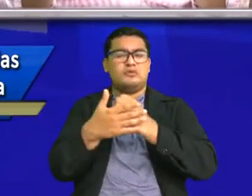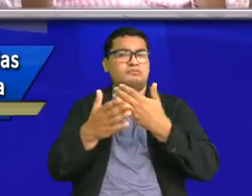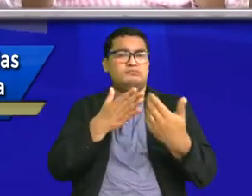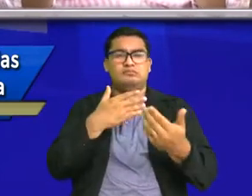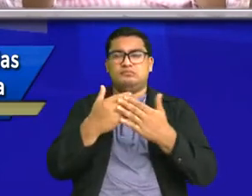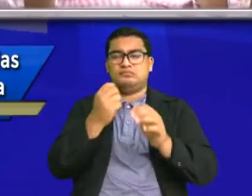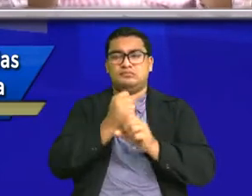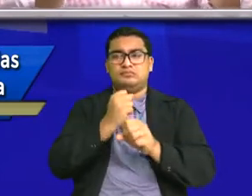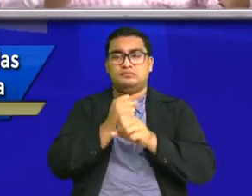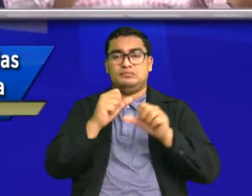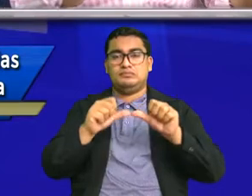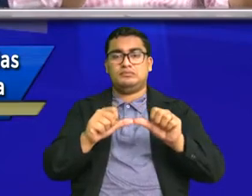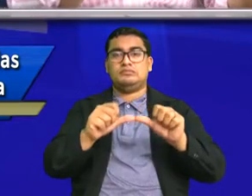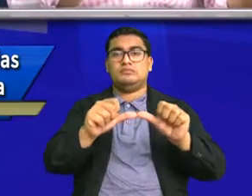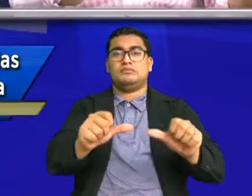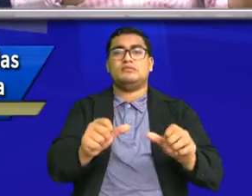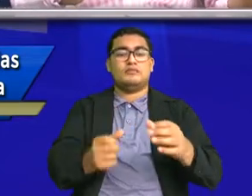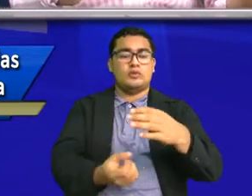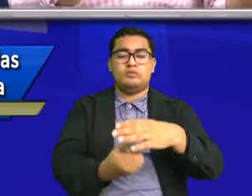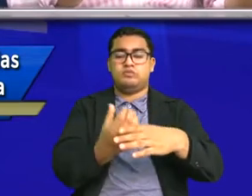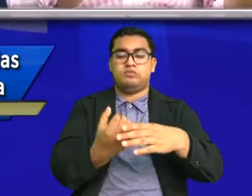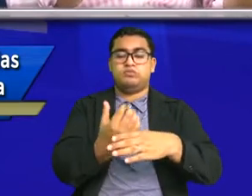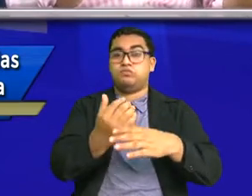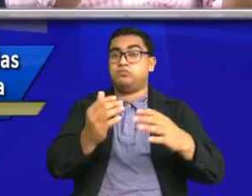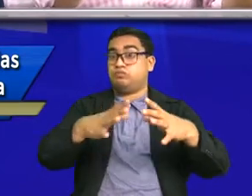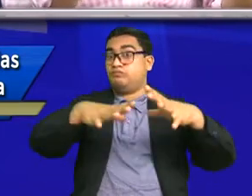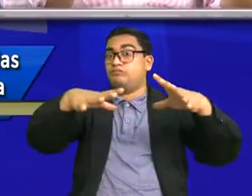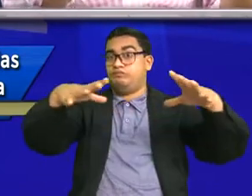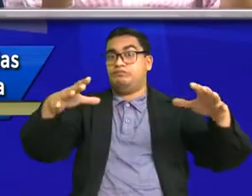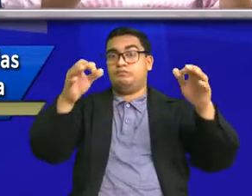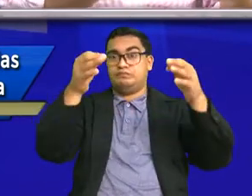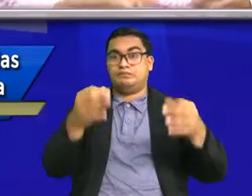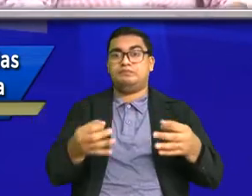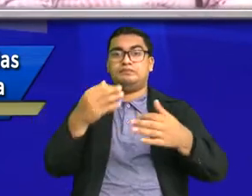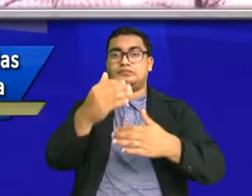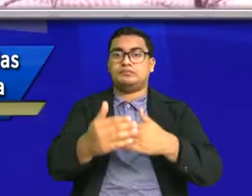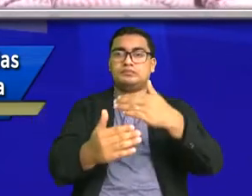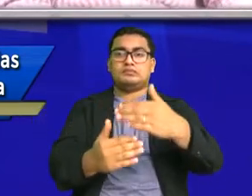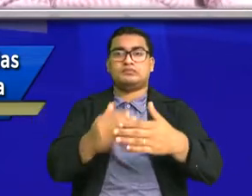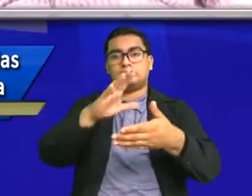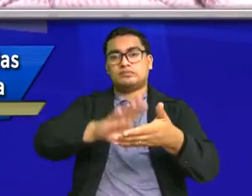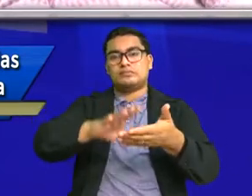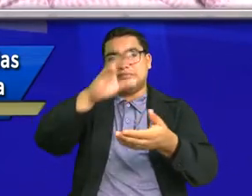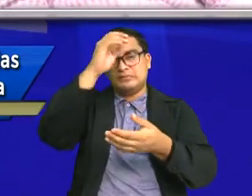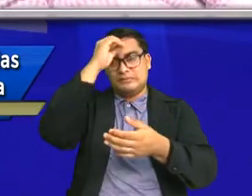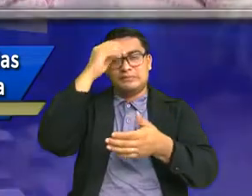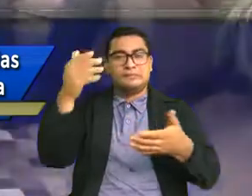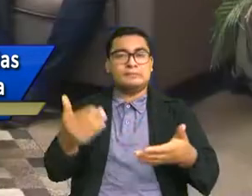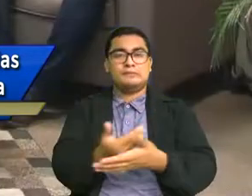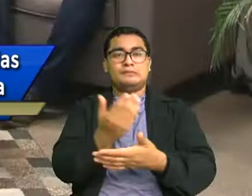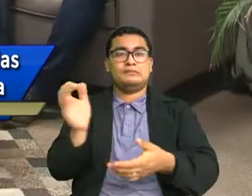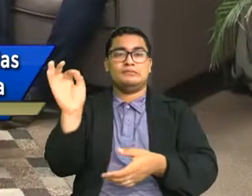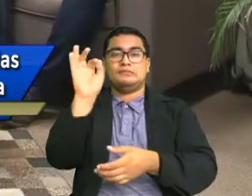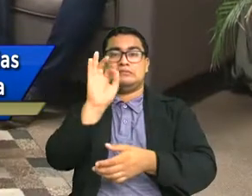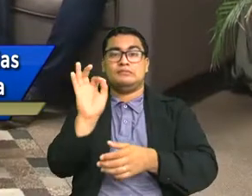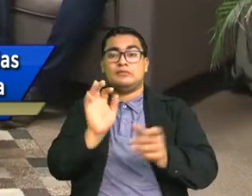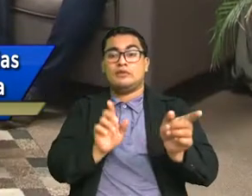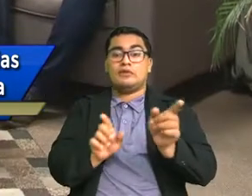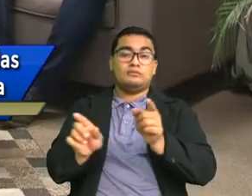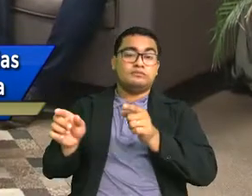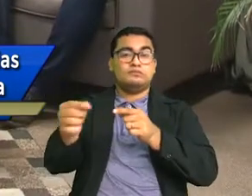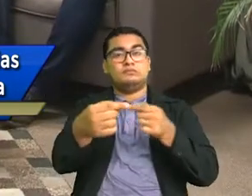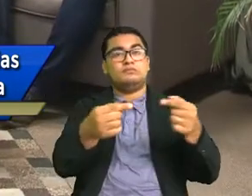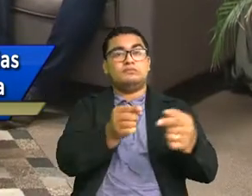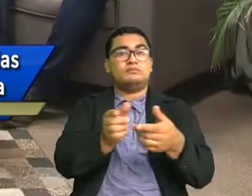un proceso de aprendizaje en donde nosotros hemos logrado implementar nuevas nuevas estrategias